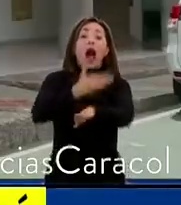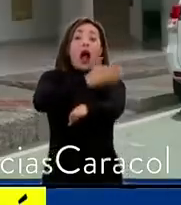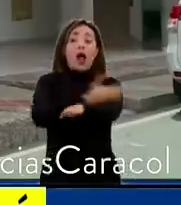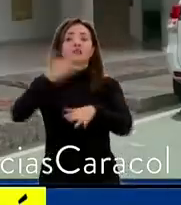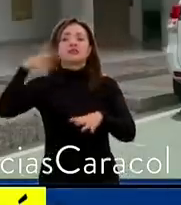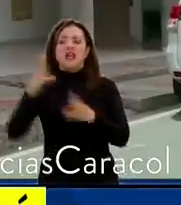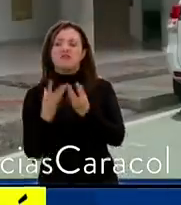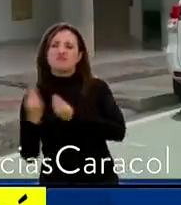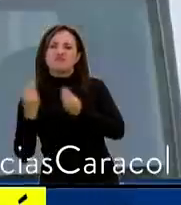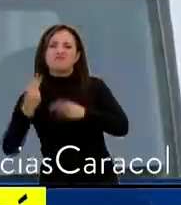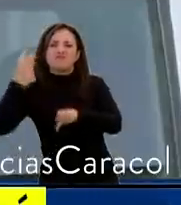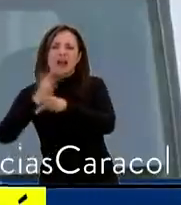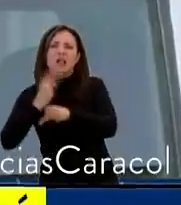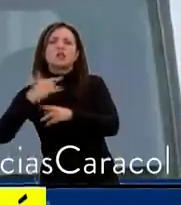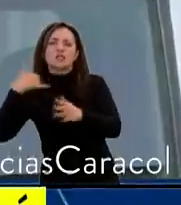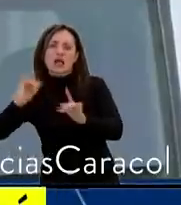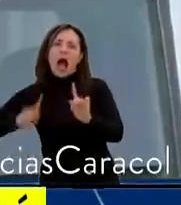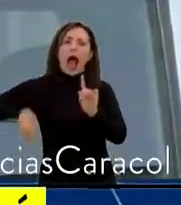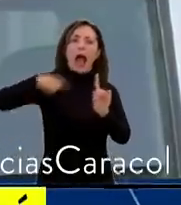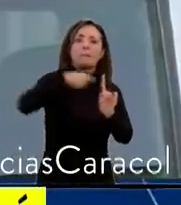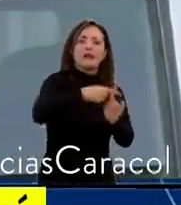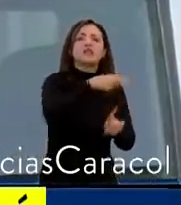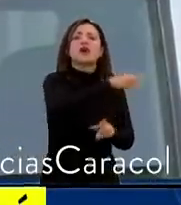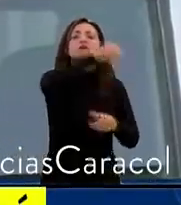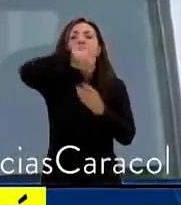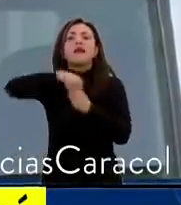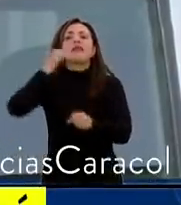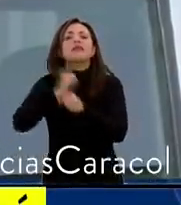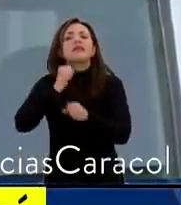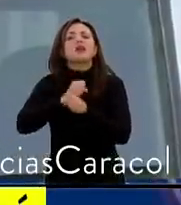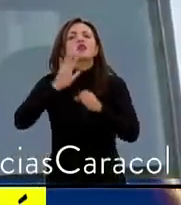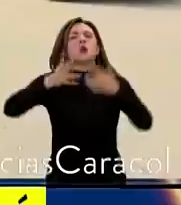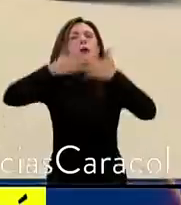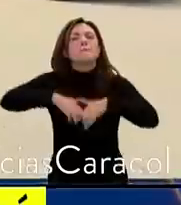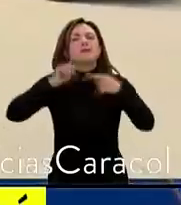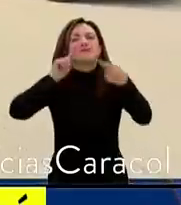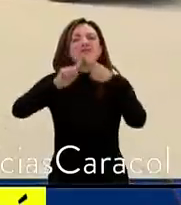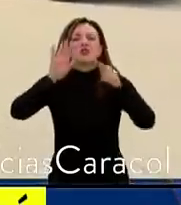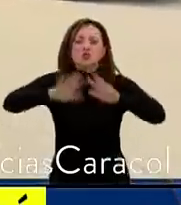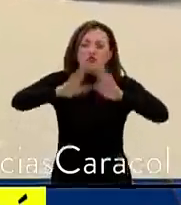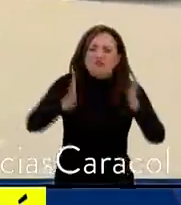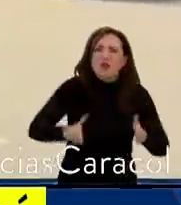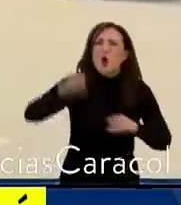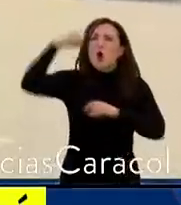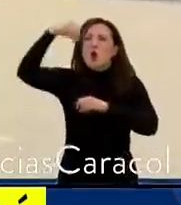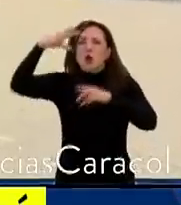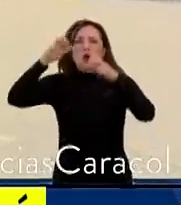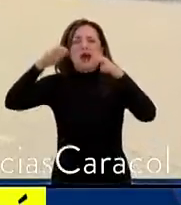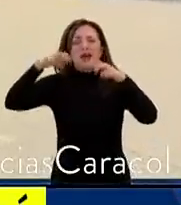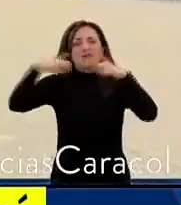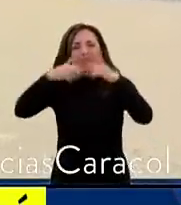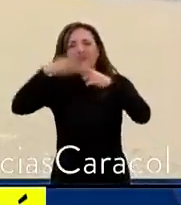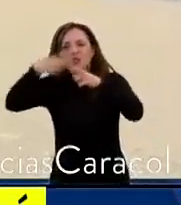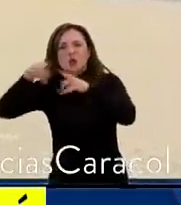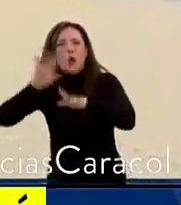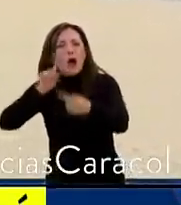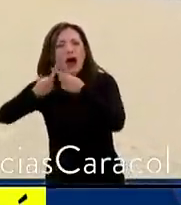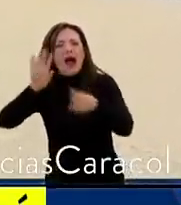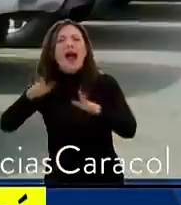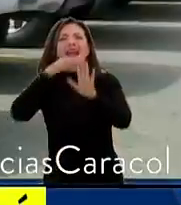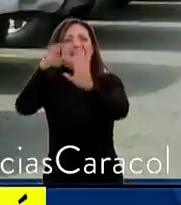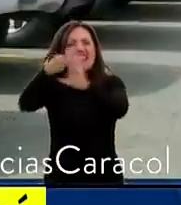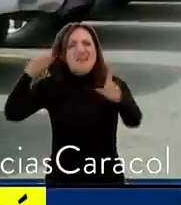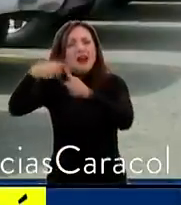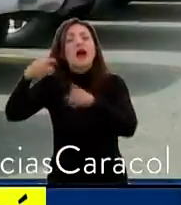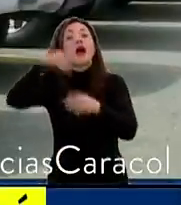de grupos armados. Trabajaban con su papá en una empresa de electrodomésticos. Por el tema de las amenazas, habían venido aquí a Medellín, pero por